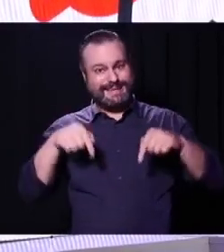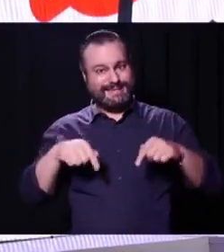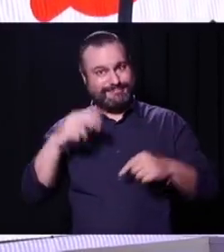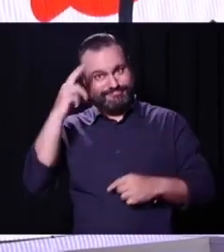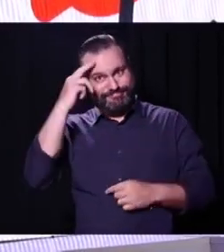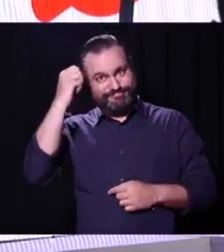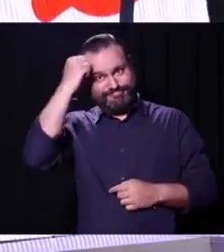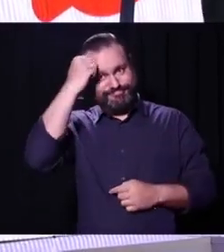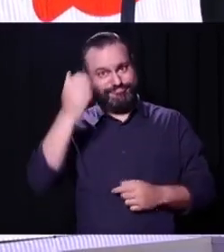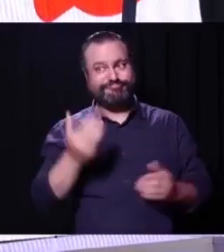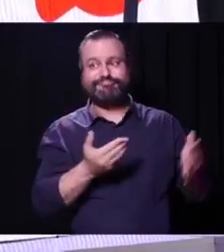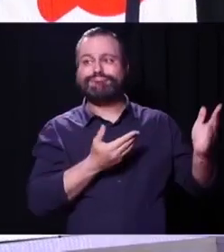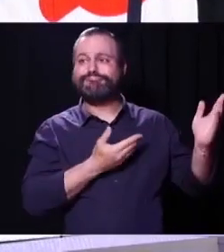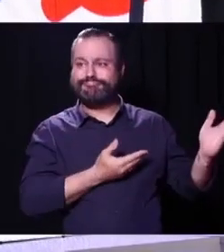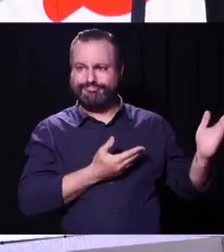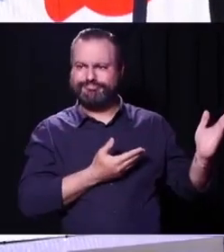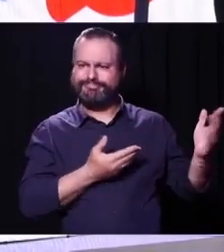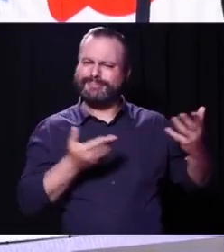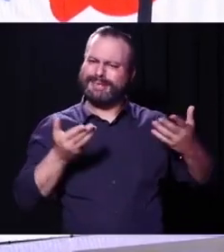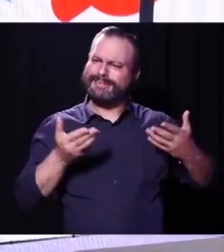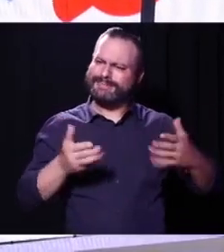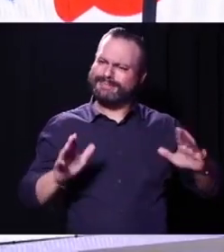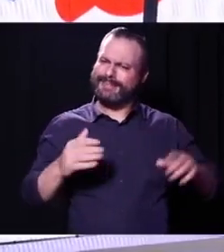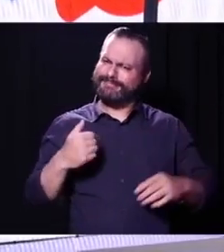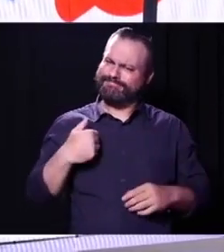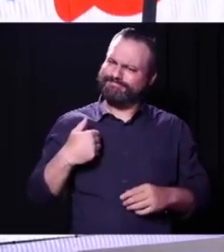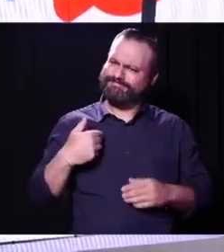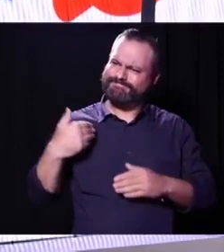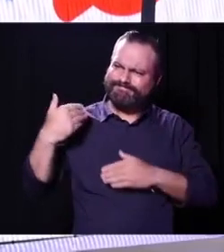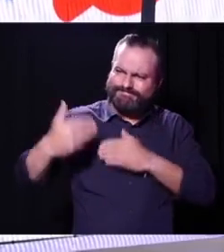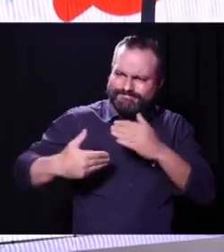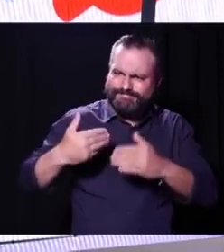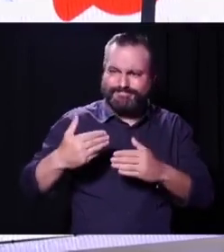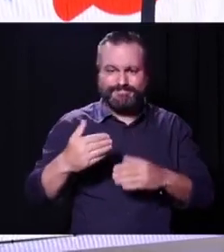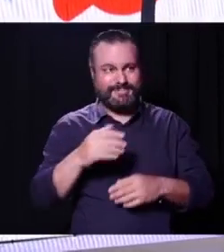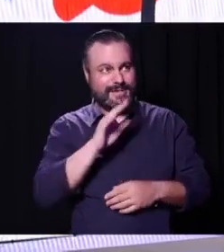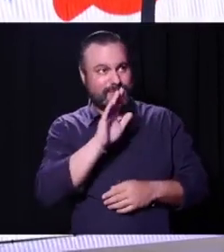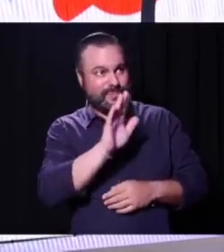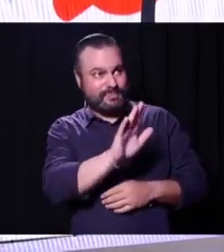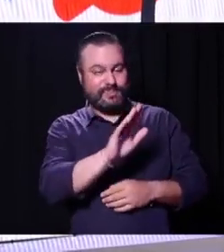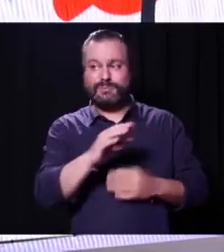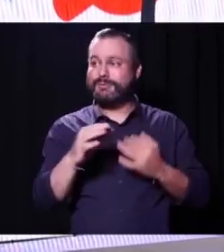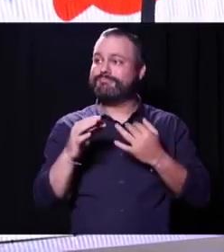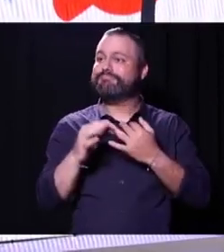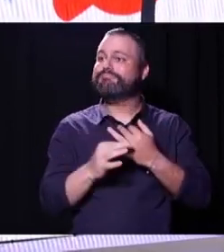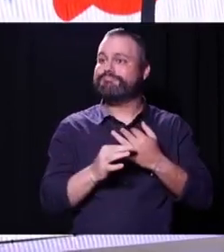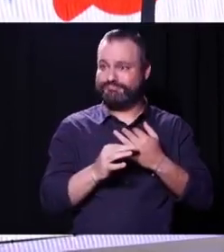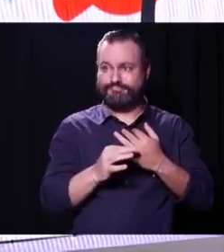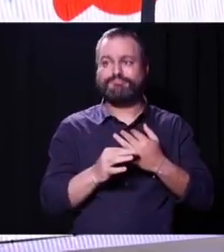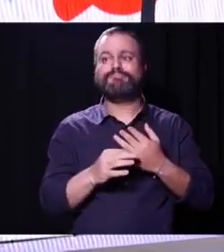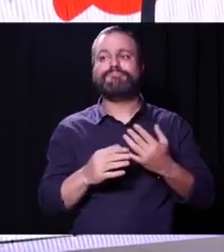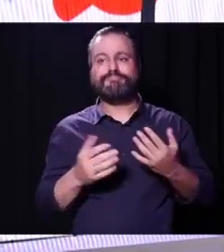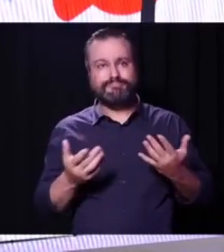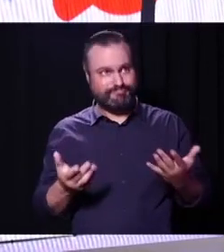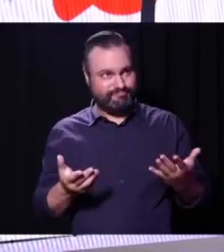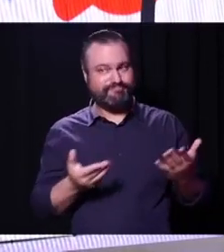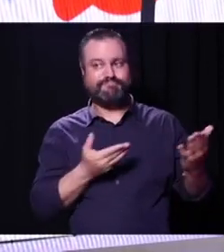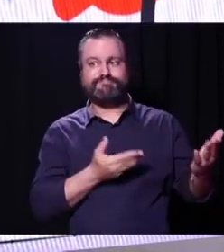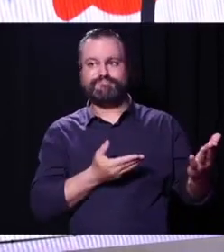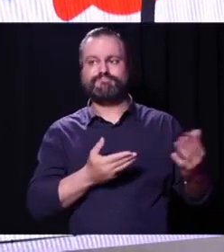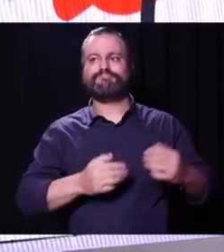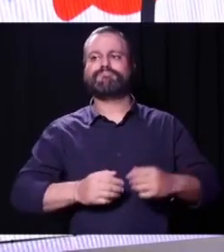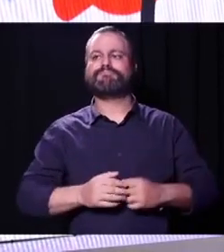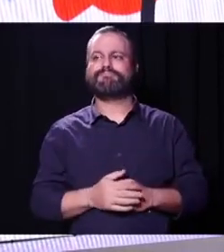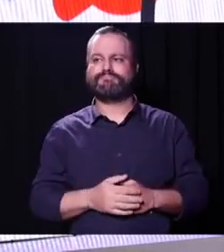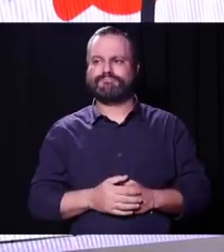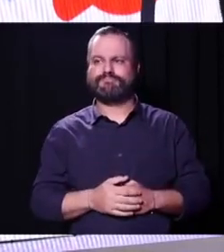La Jamina. Mi mamá llegó hasta 6.º grado, fue maestra. Mi padre migró de España y